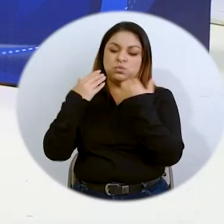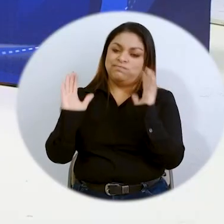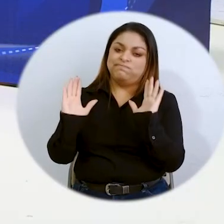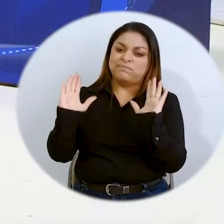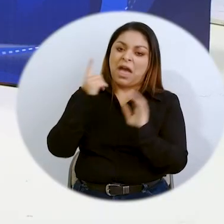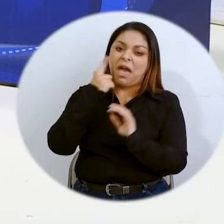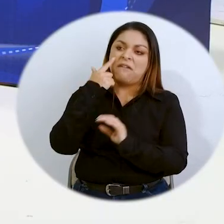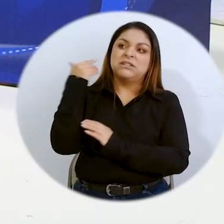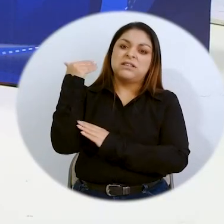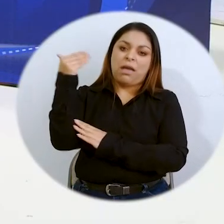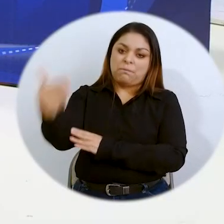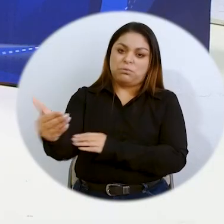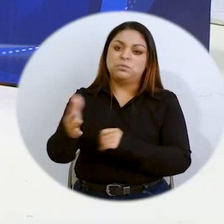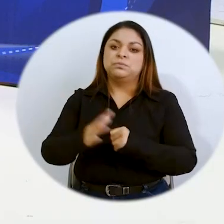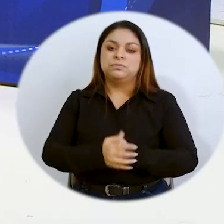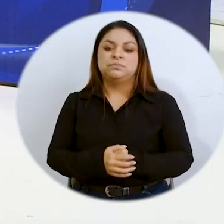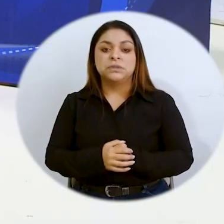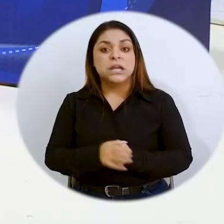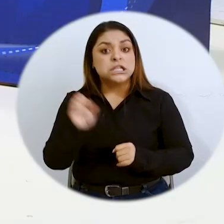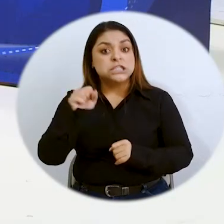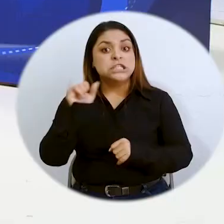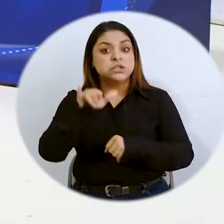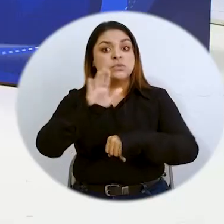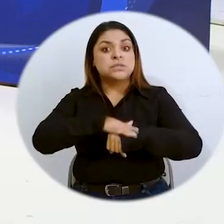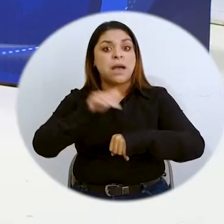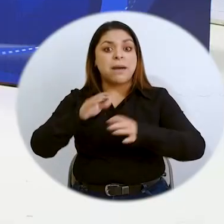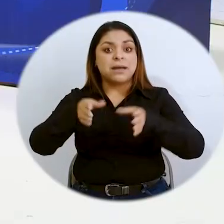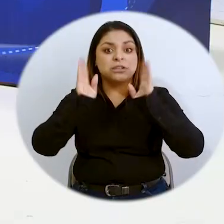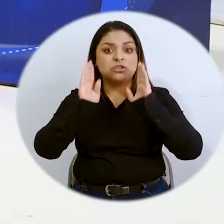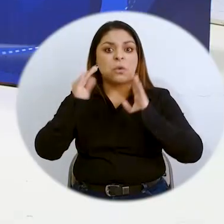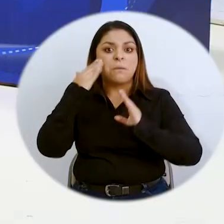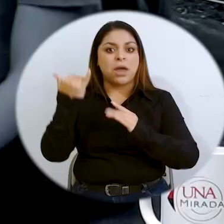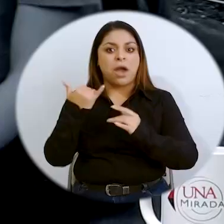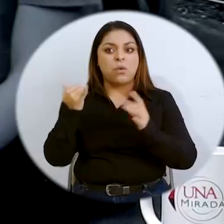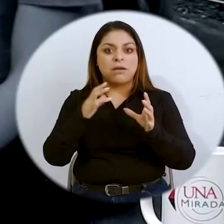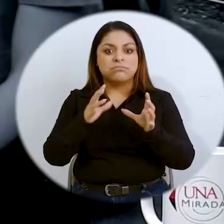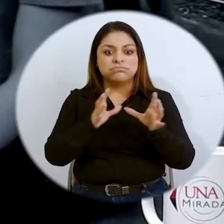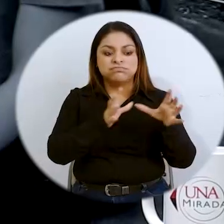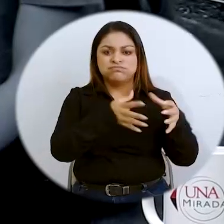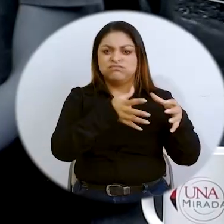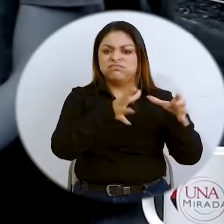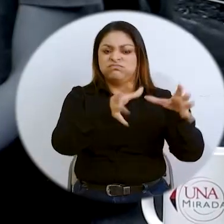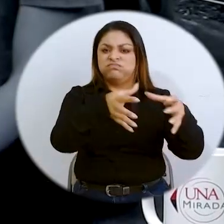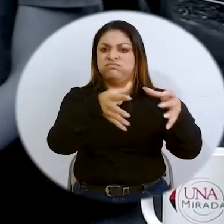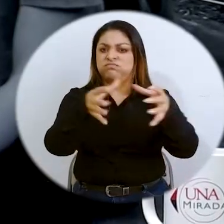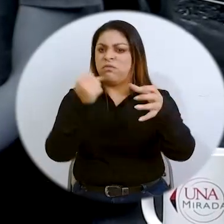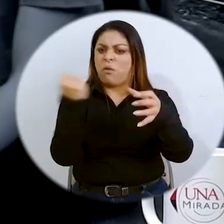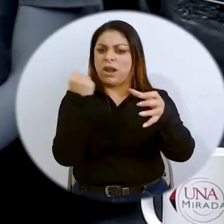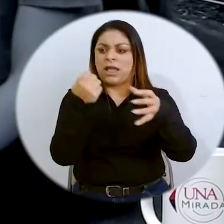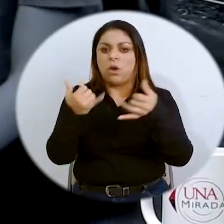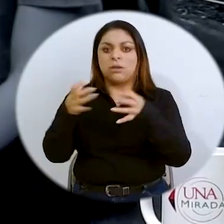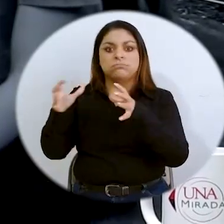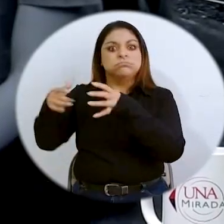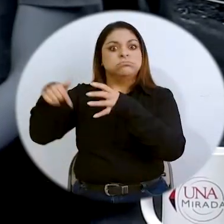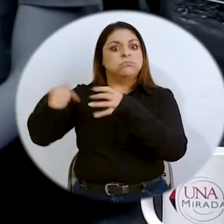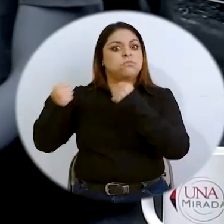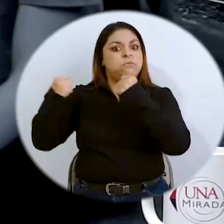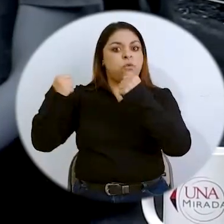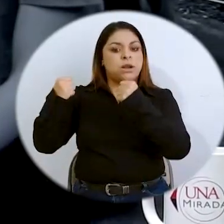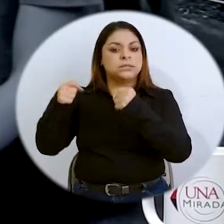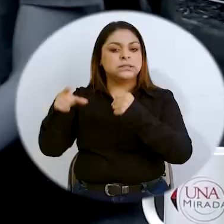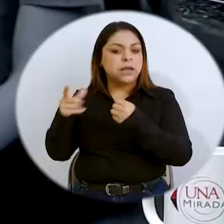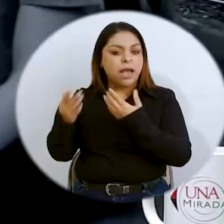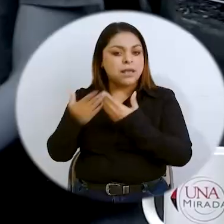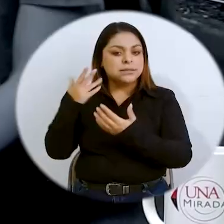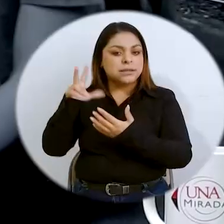eso llamó la atención, ¿verdad?, de que se consolidara una segunda fuerza política que obtuvo pues un 30%